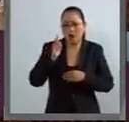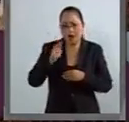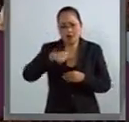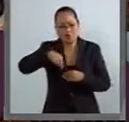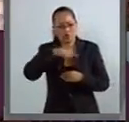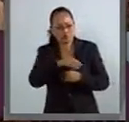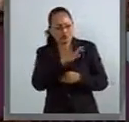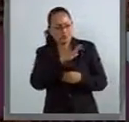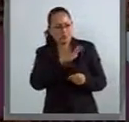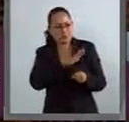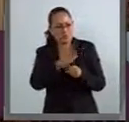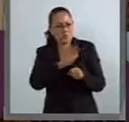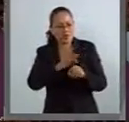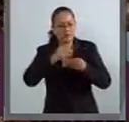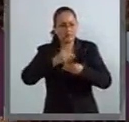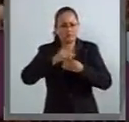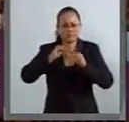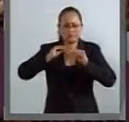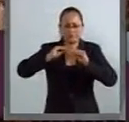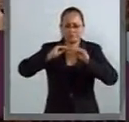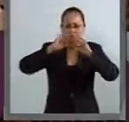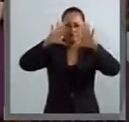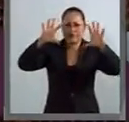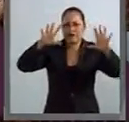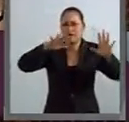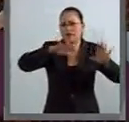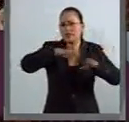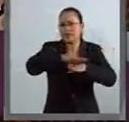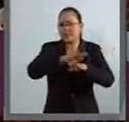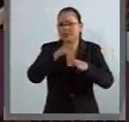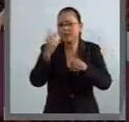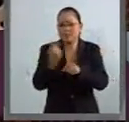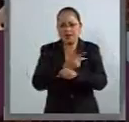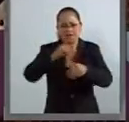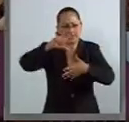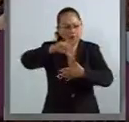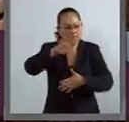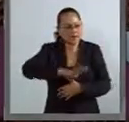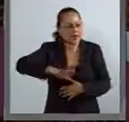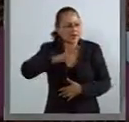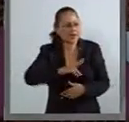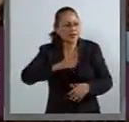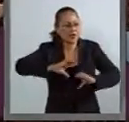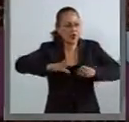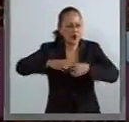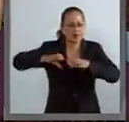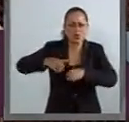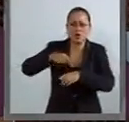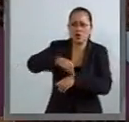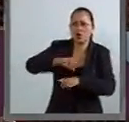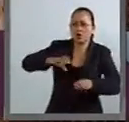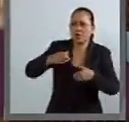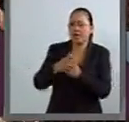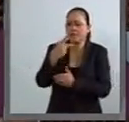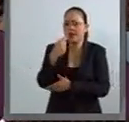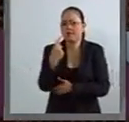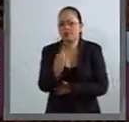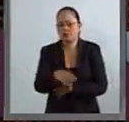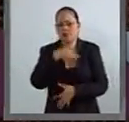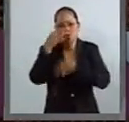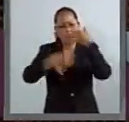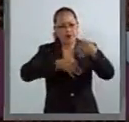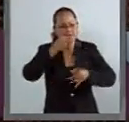solamente pretende ser una visión global y general de lo que está ocurriendo en América Latina en los temas de los canales y los